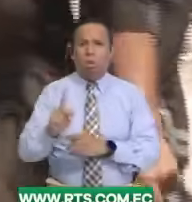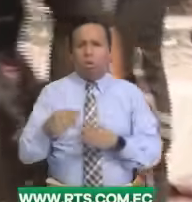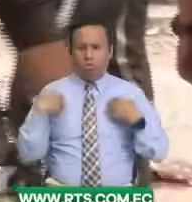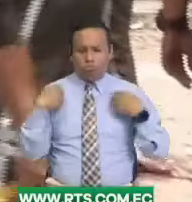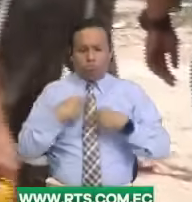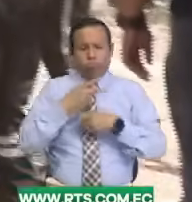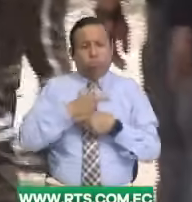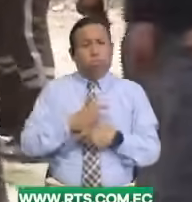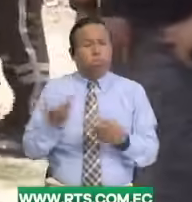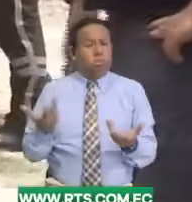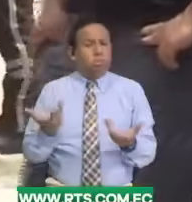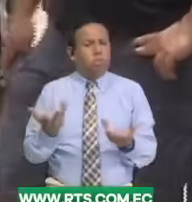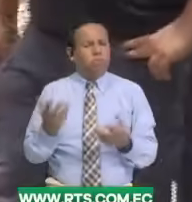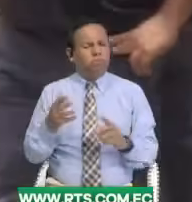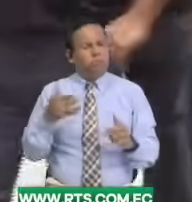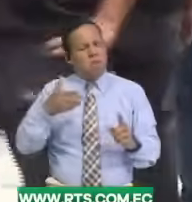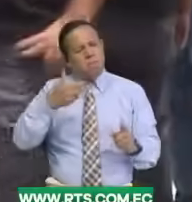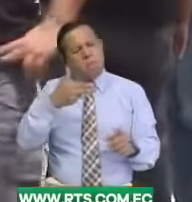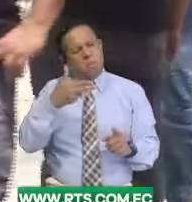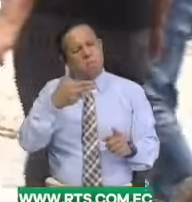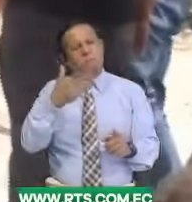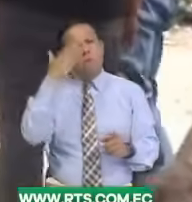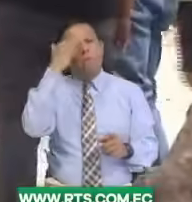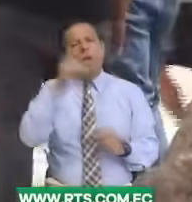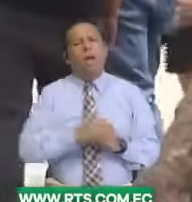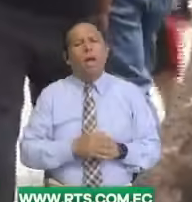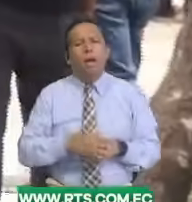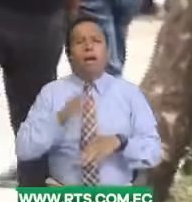delictivo tendría vinculación con 2 grupos de